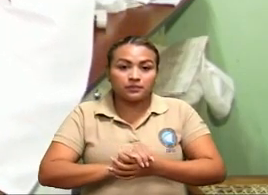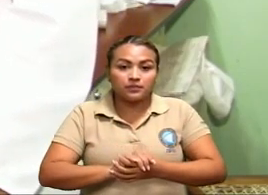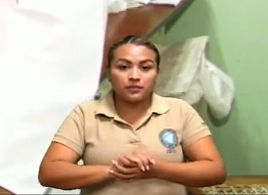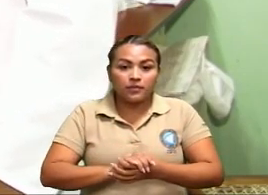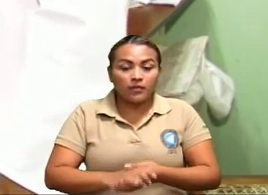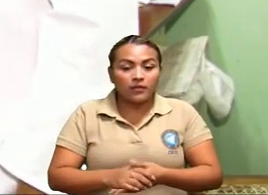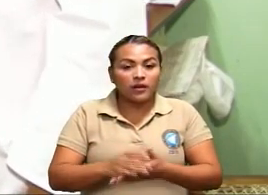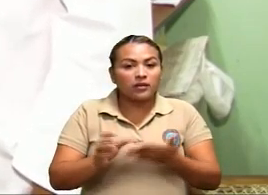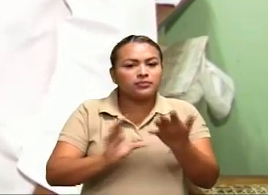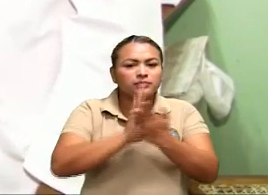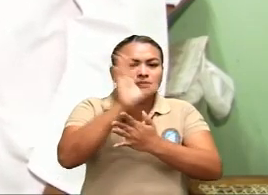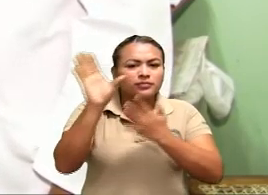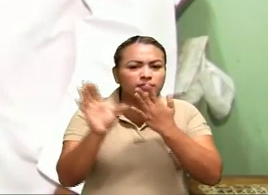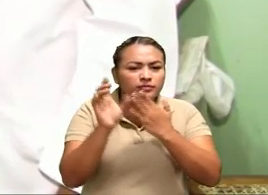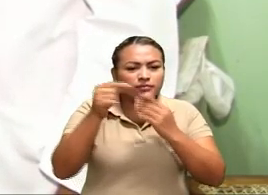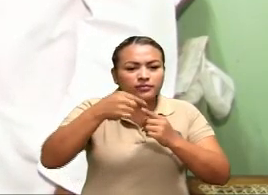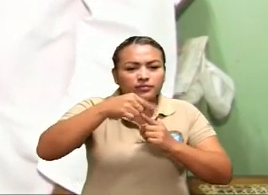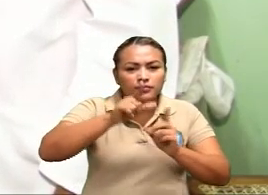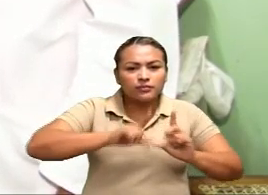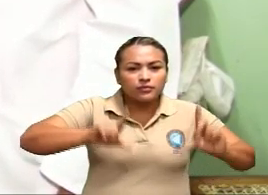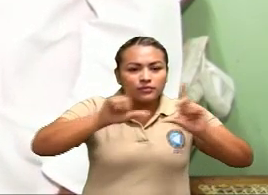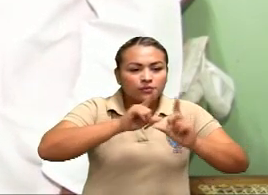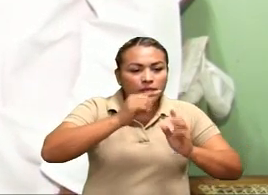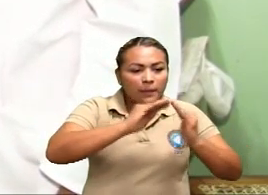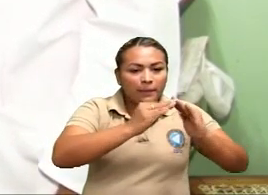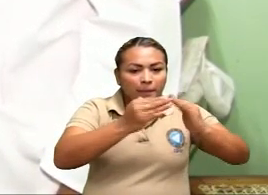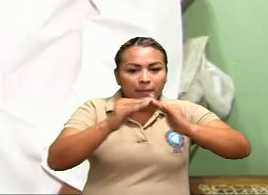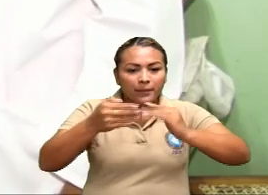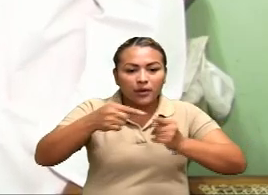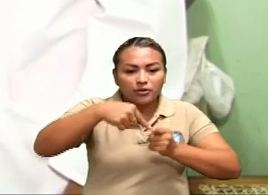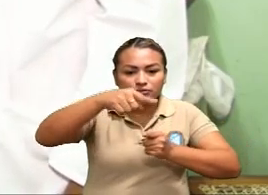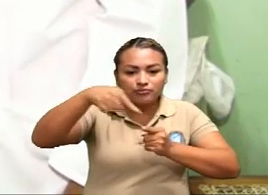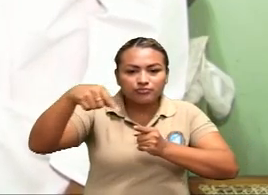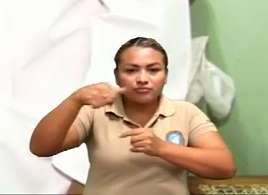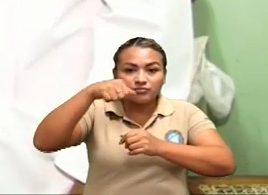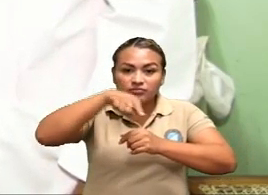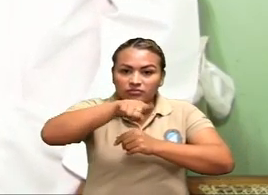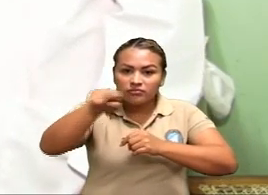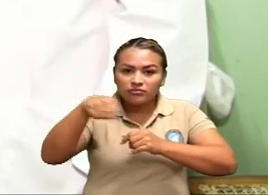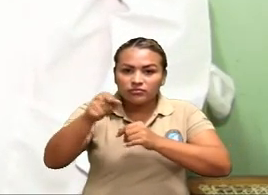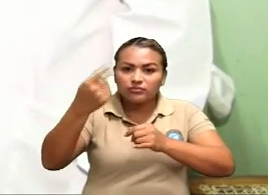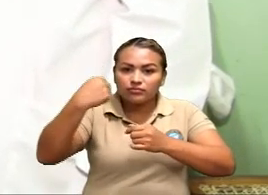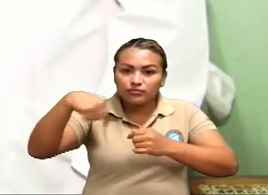¿A cuántos barrios, licenciada, ustedes dan cobertura?